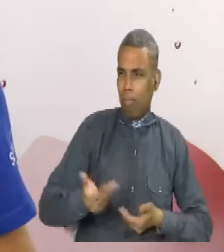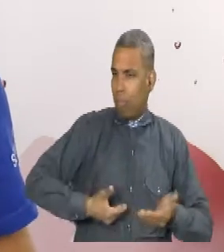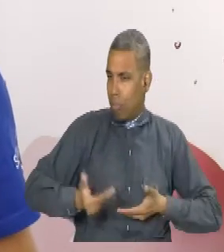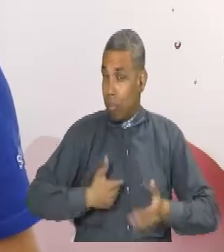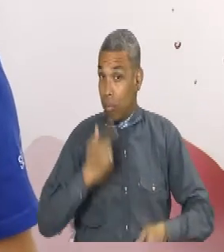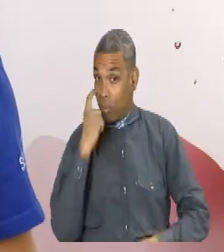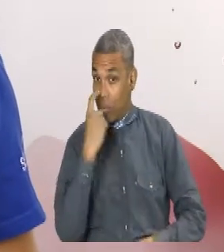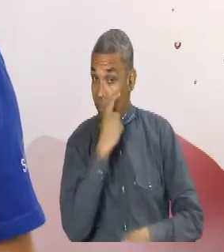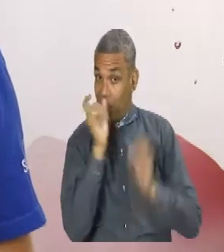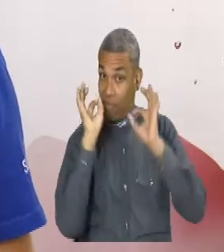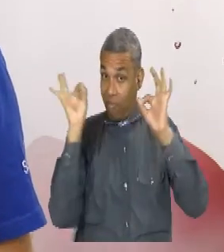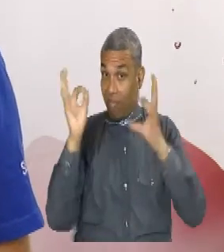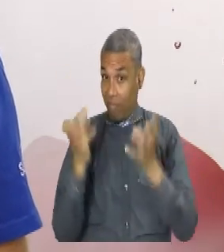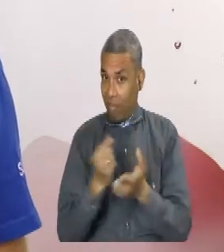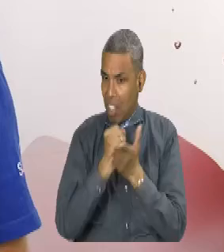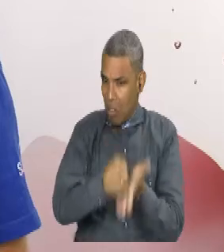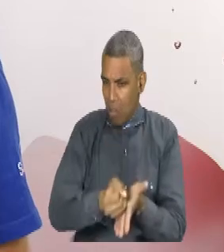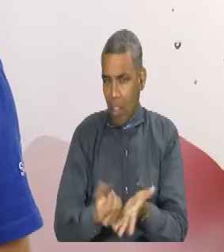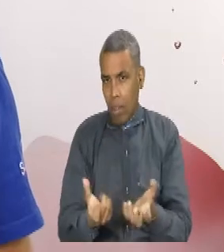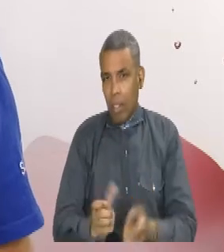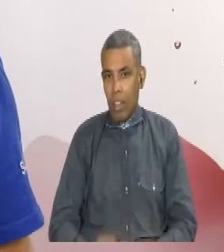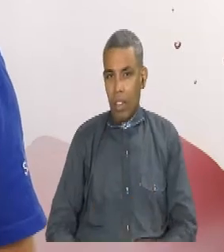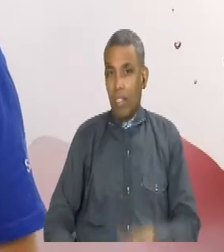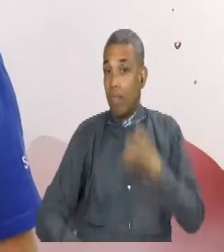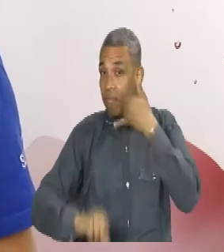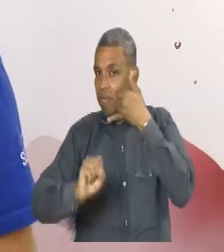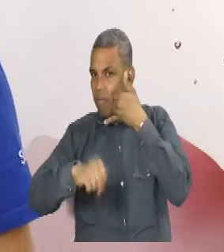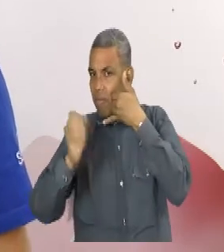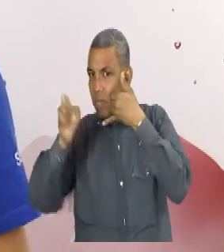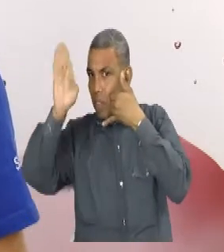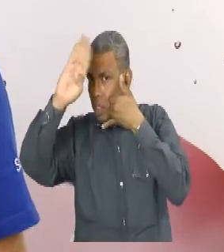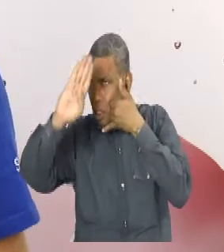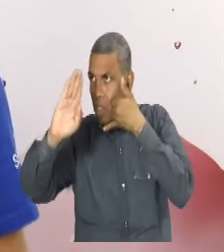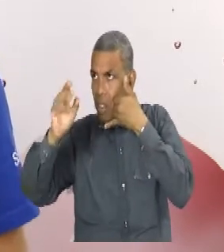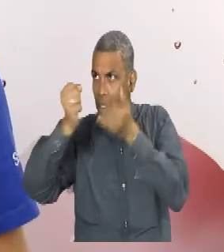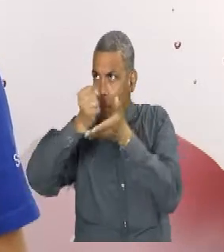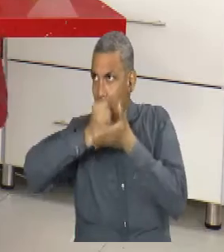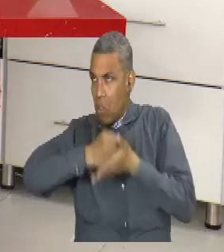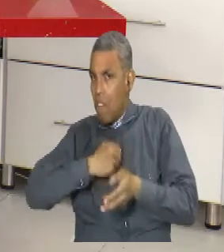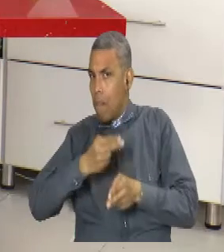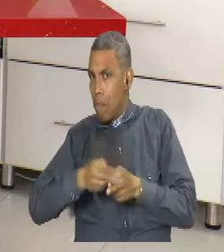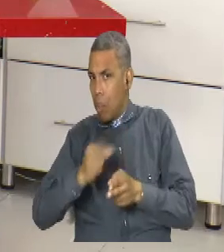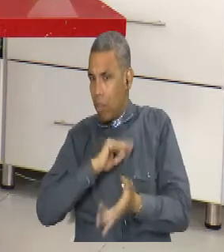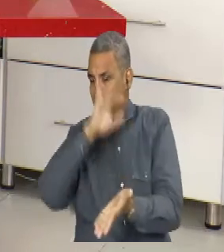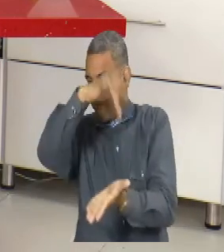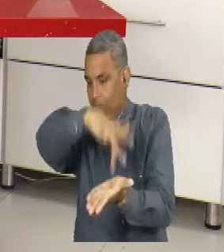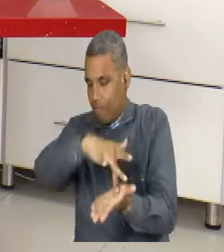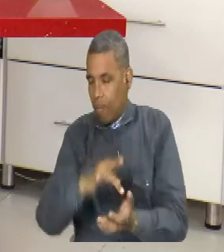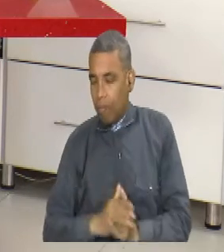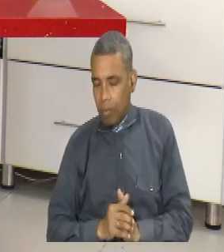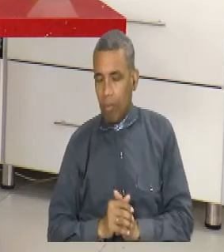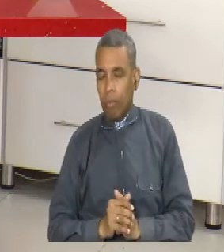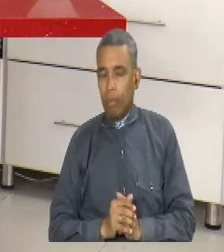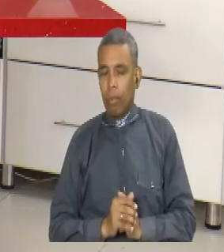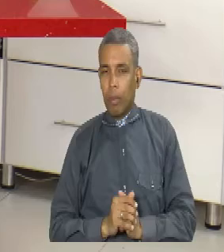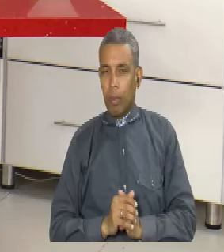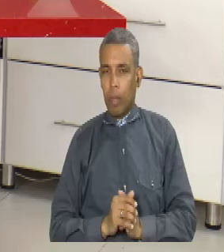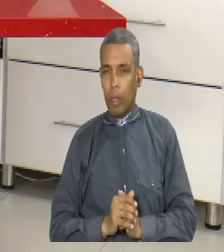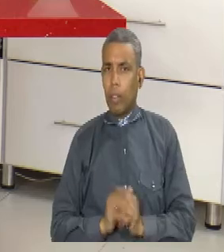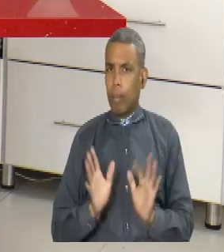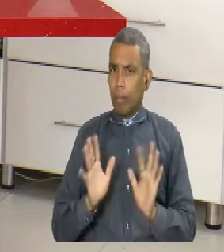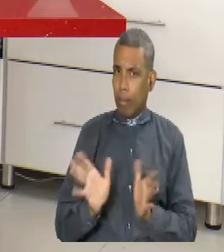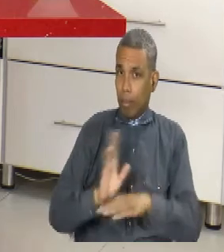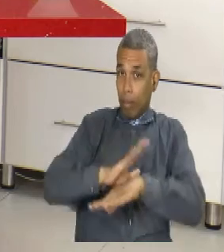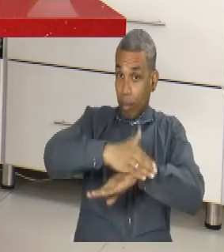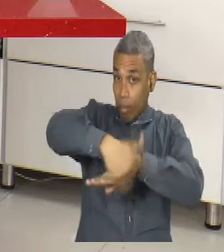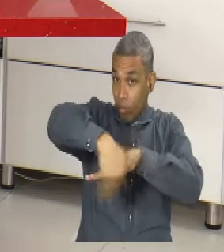visual, Cristina. Con la ayuda de Dios, por ahí estaré. Claro, bueno, Cristina, ya la dirección la dimos,